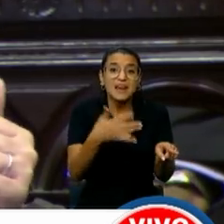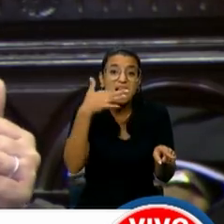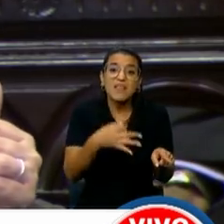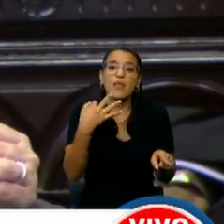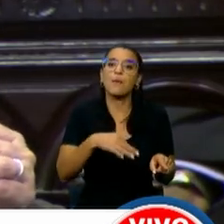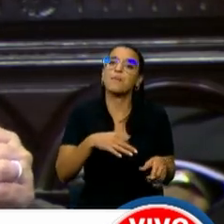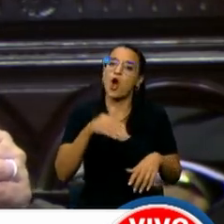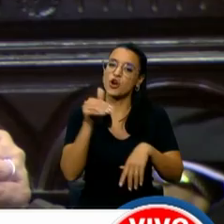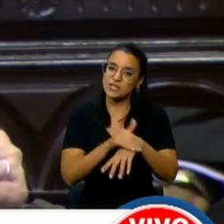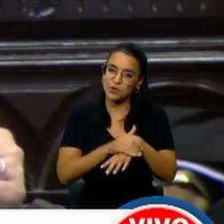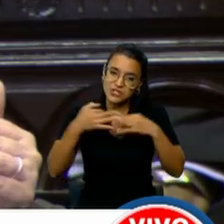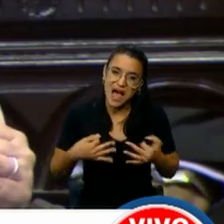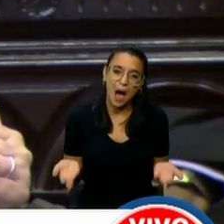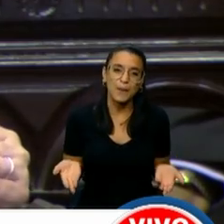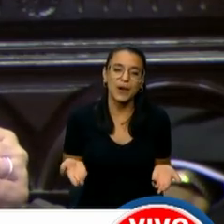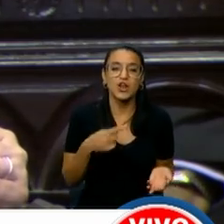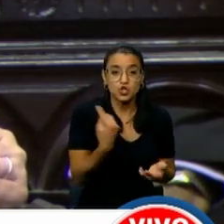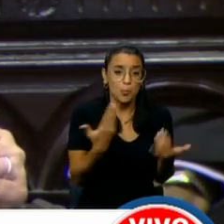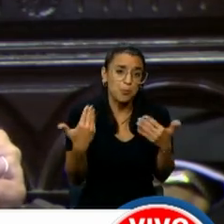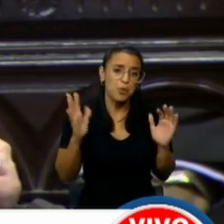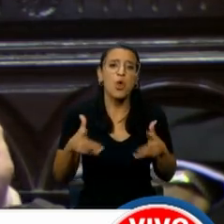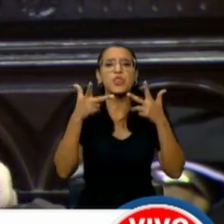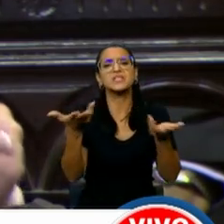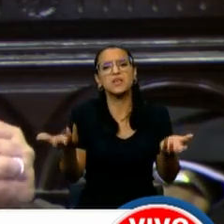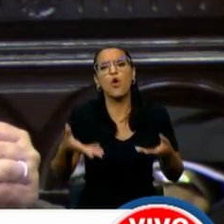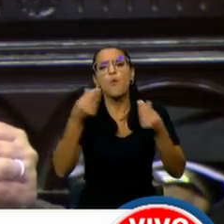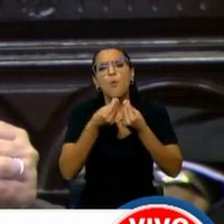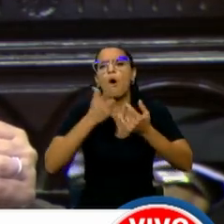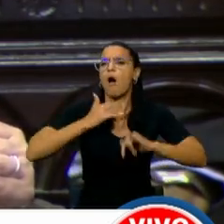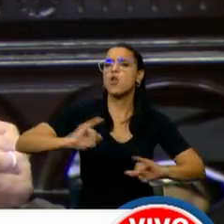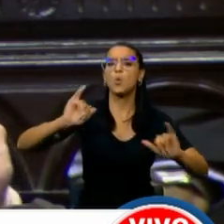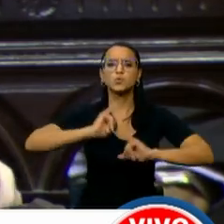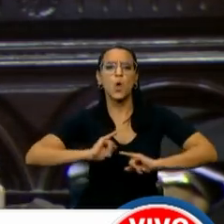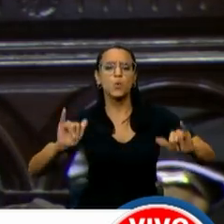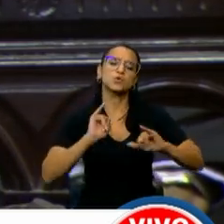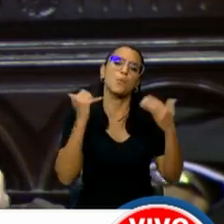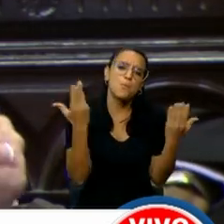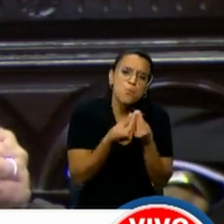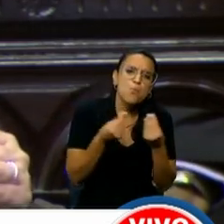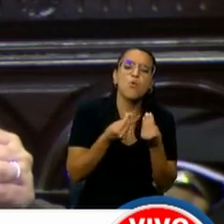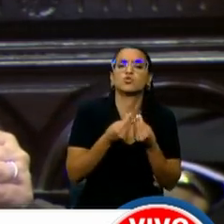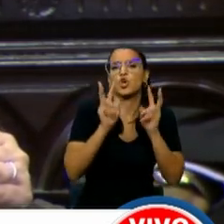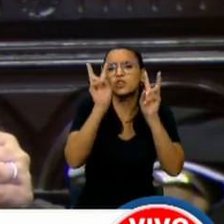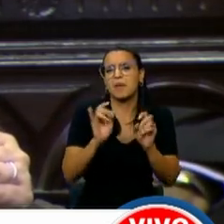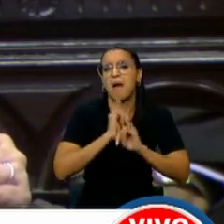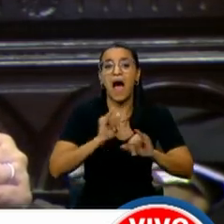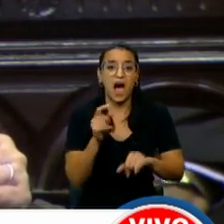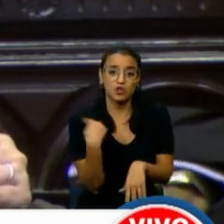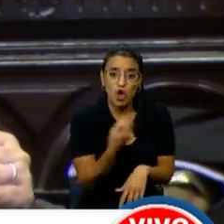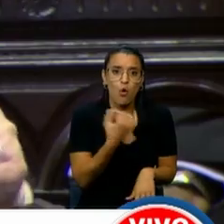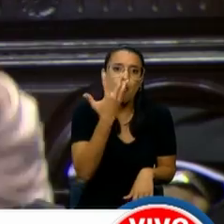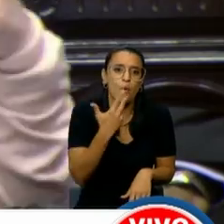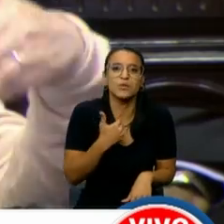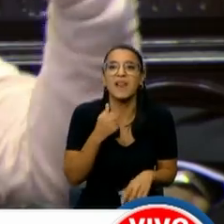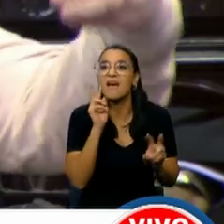tenemos que hacer con responsabilidad nosotros ahora podríamos estar diciendo un montón de anuncios podríamos estar diciendo un montón de cuestiones que a todos nos gustaría escuchar